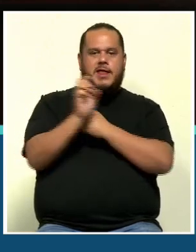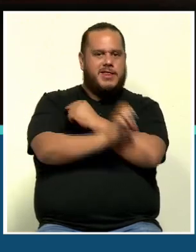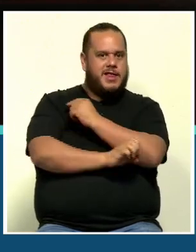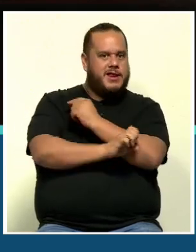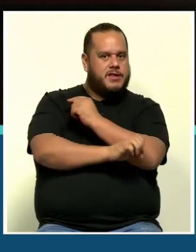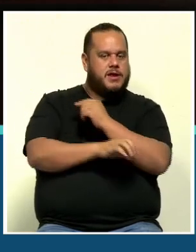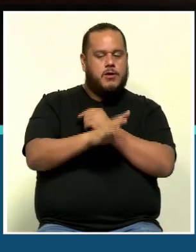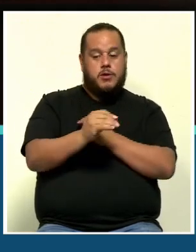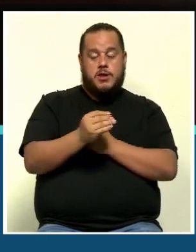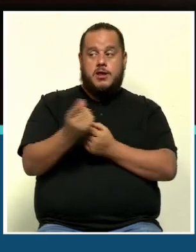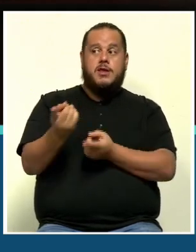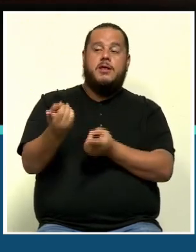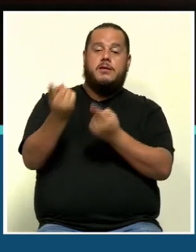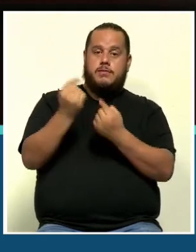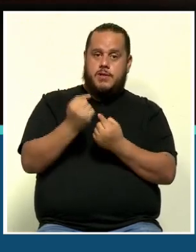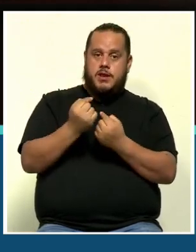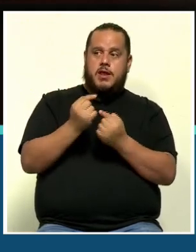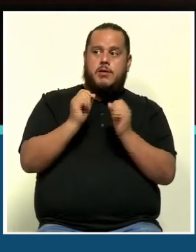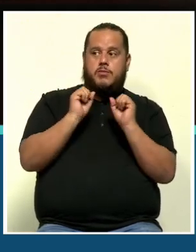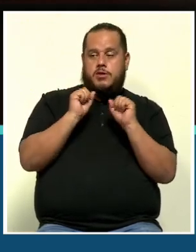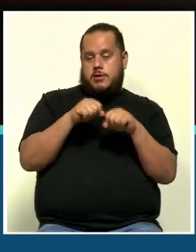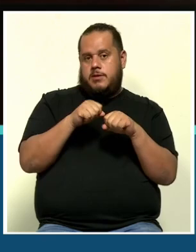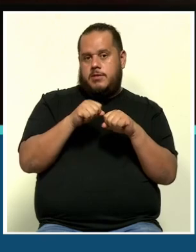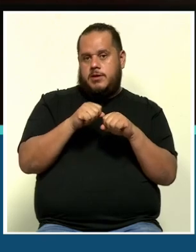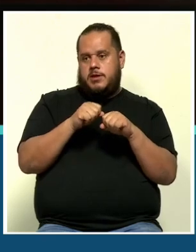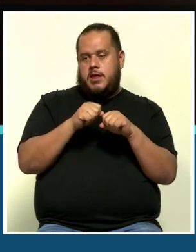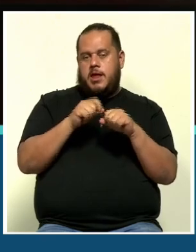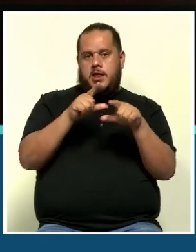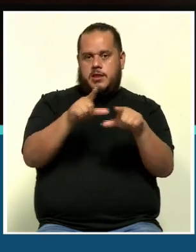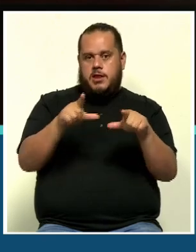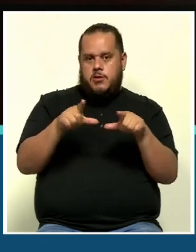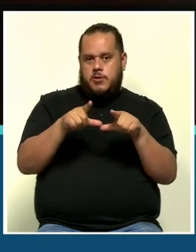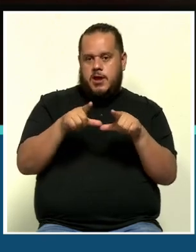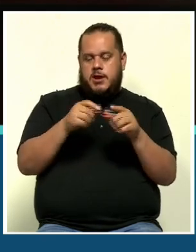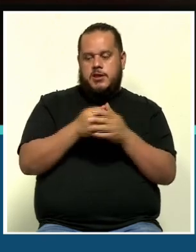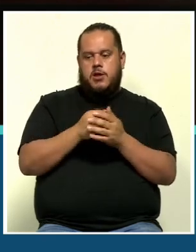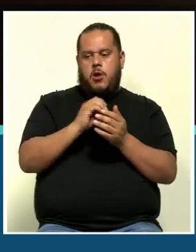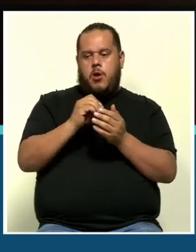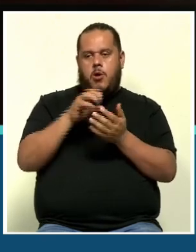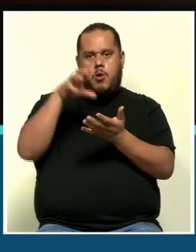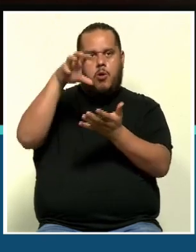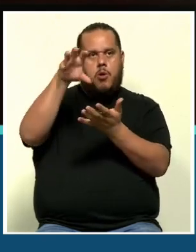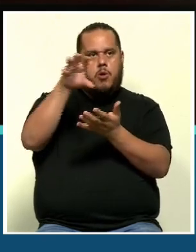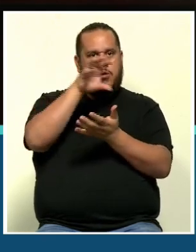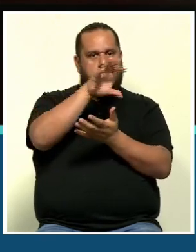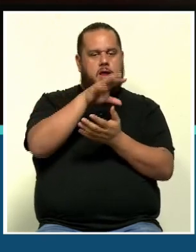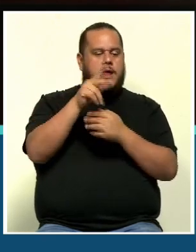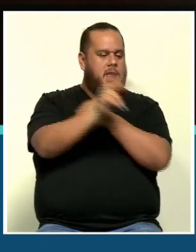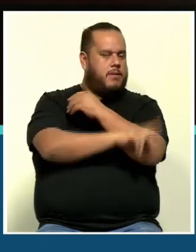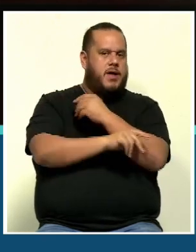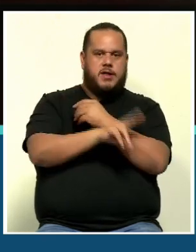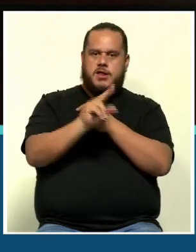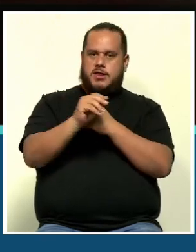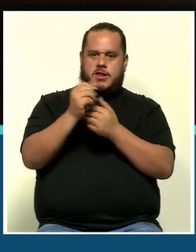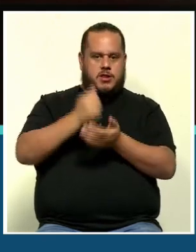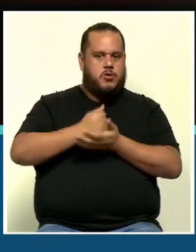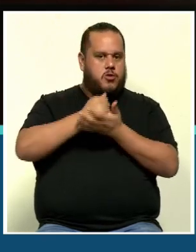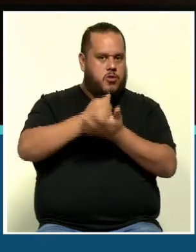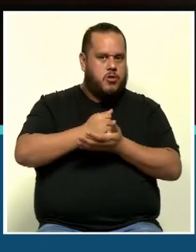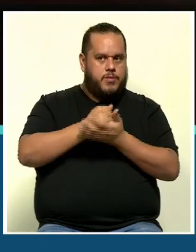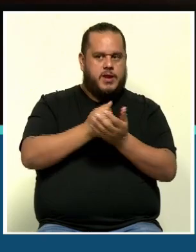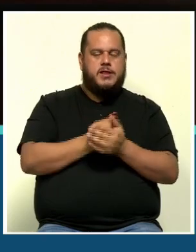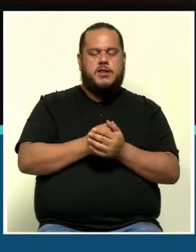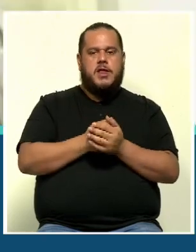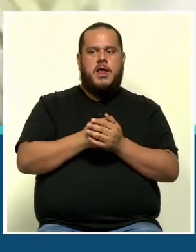y vienen de posiblemente zonas o regiones, países no cooperantes, ¿verdad?